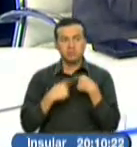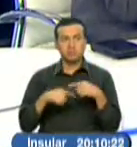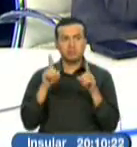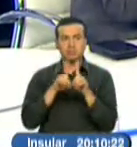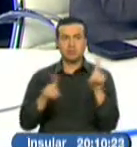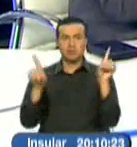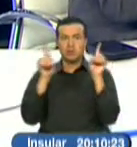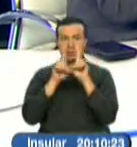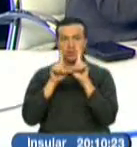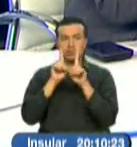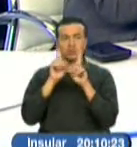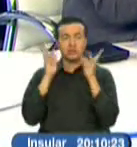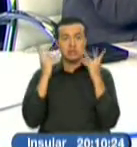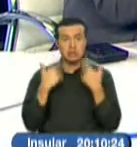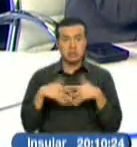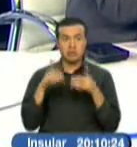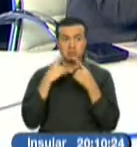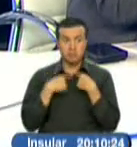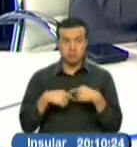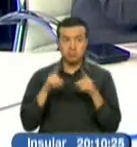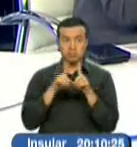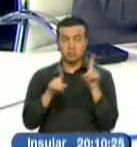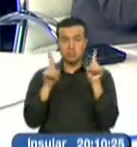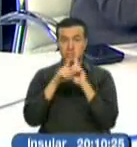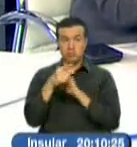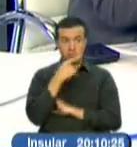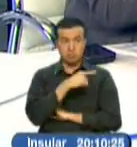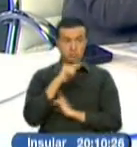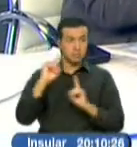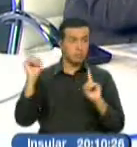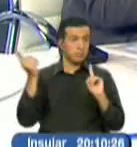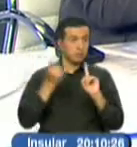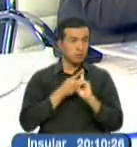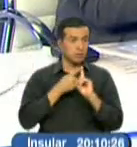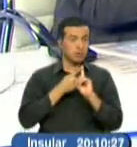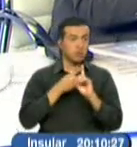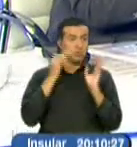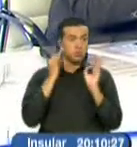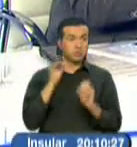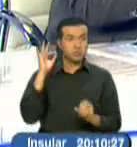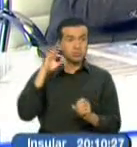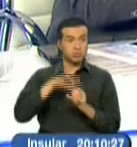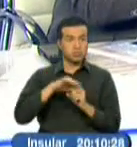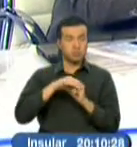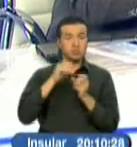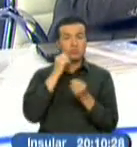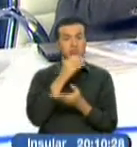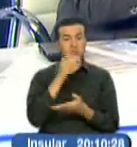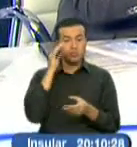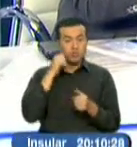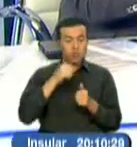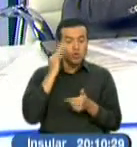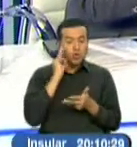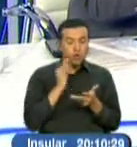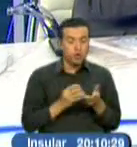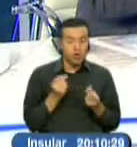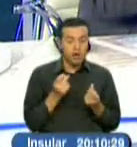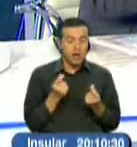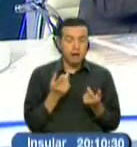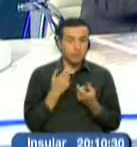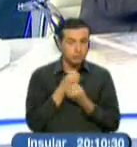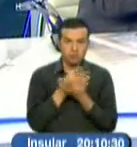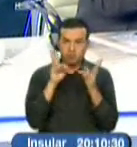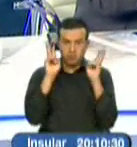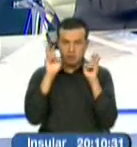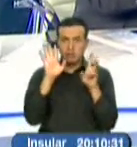de resultados o hasta llegar a la proclamación de resultados. Primero, pues el día de las elecciones se había ofrecido el conteo rápido que a la final no se pudo dar